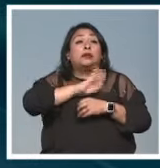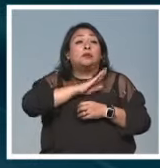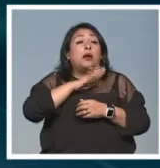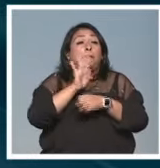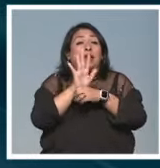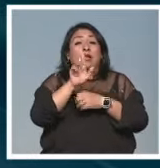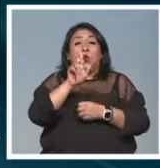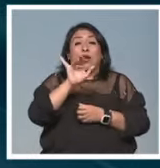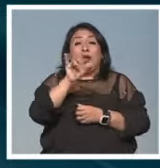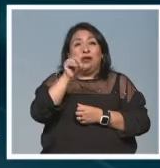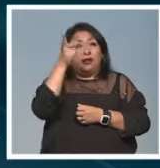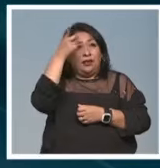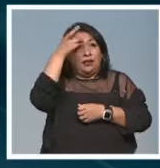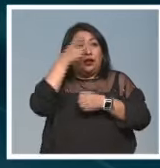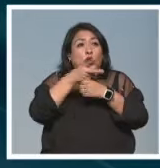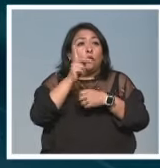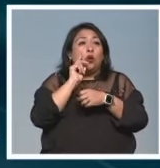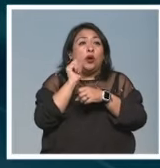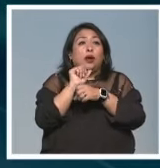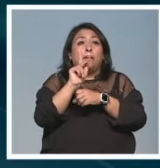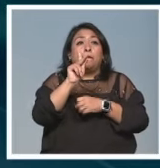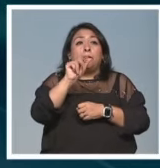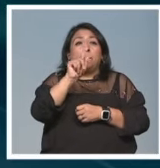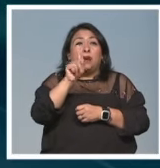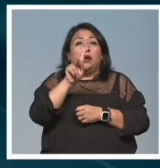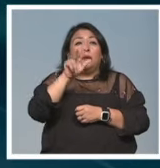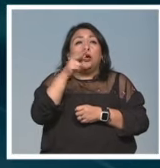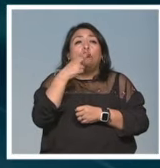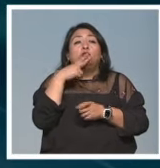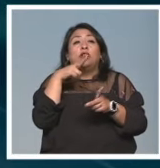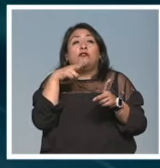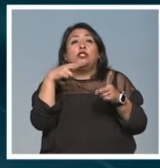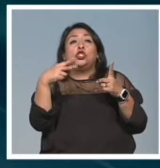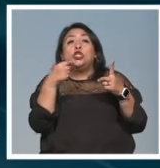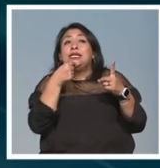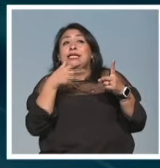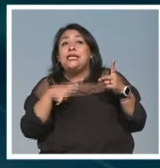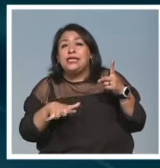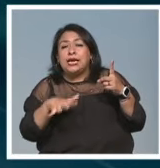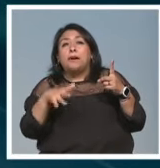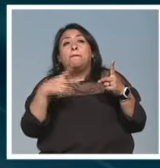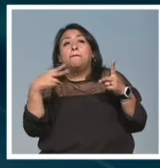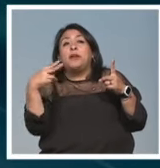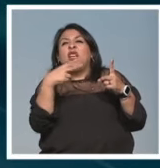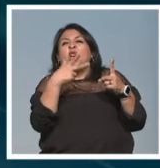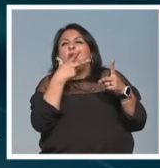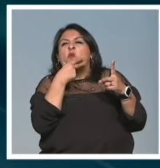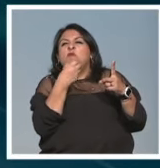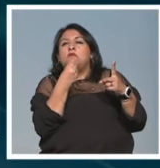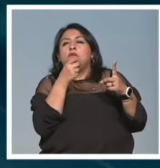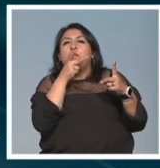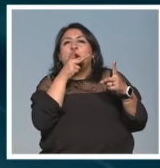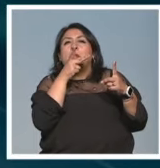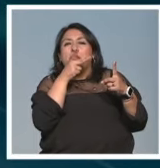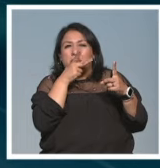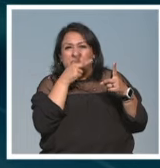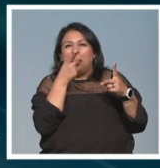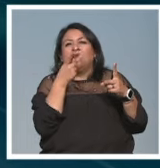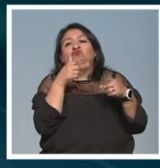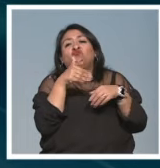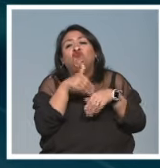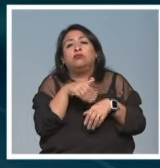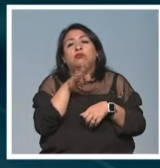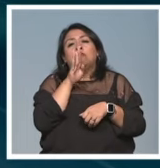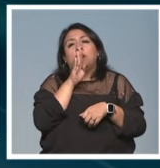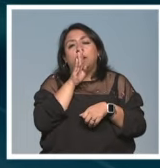película Rita, dirigida por la actriz Paz Vega, que utiliza la visión de una niña para retratar el machismo del padre de familia y la sumisión de